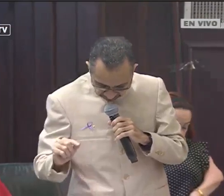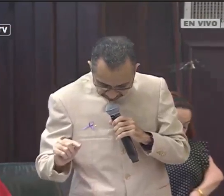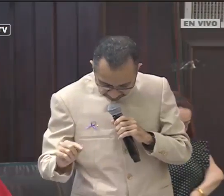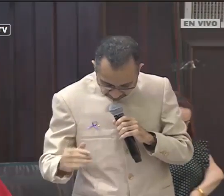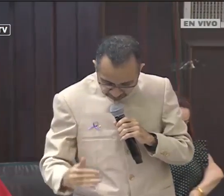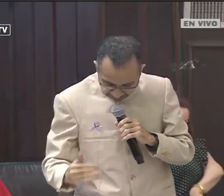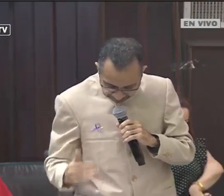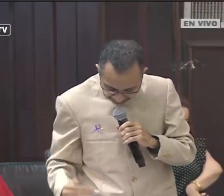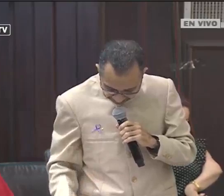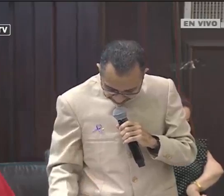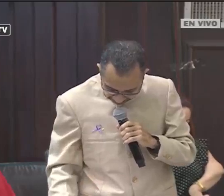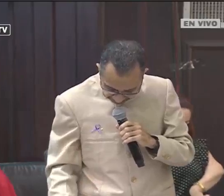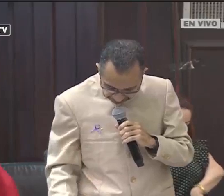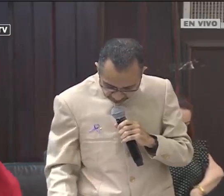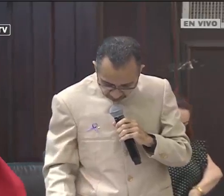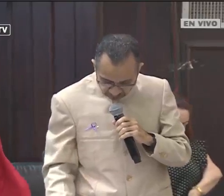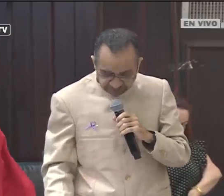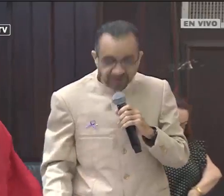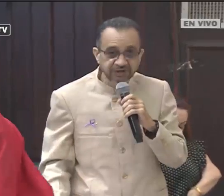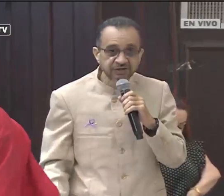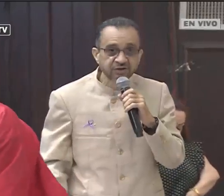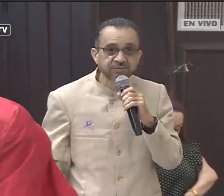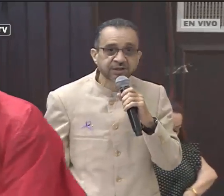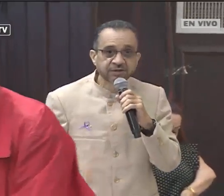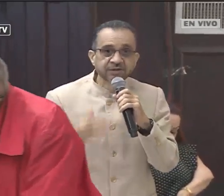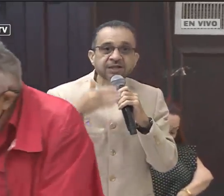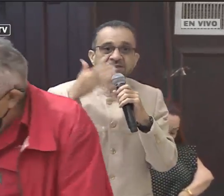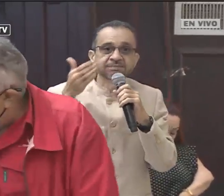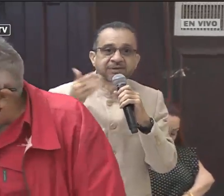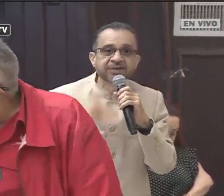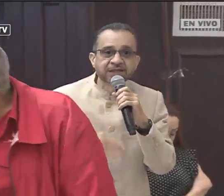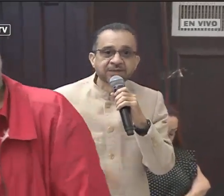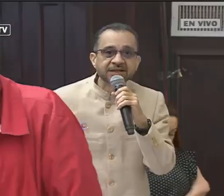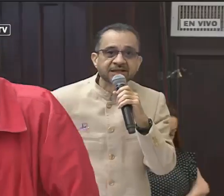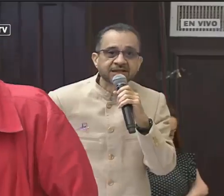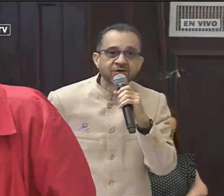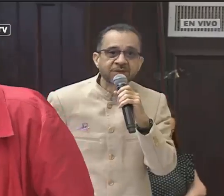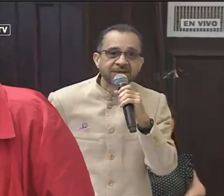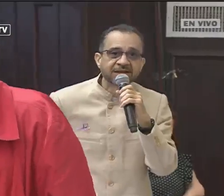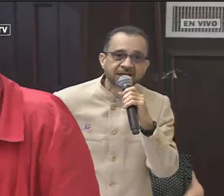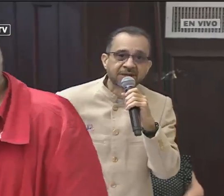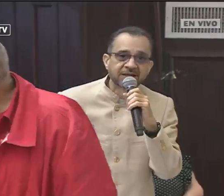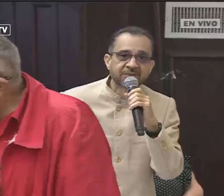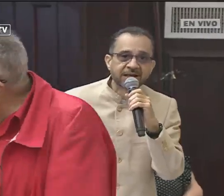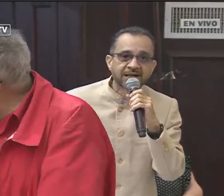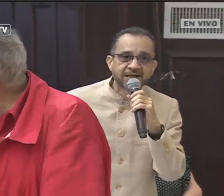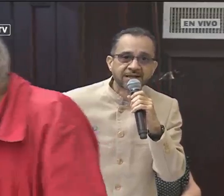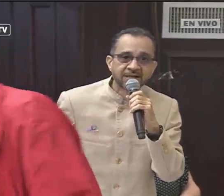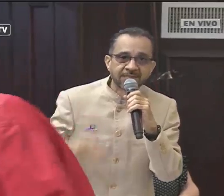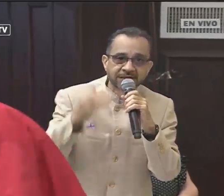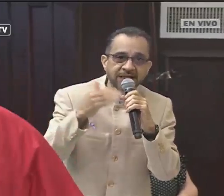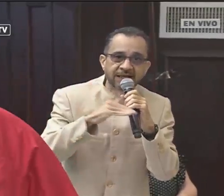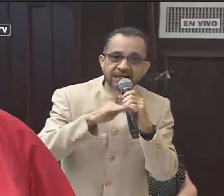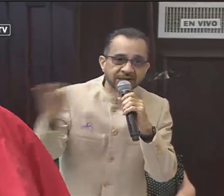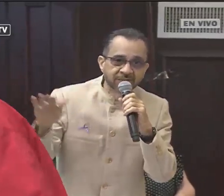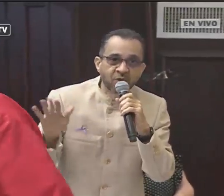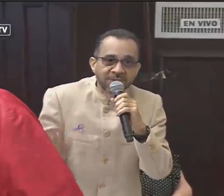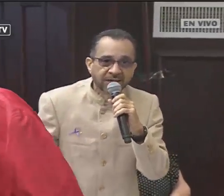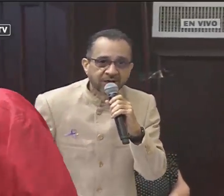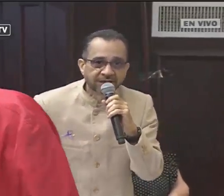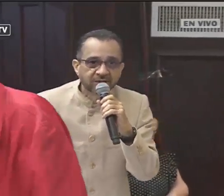Permítanos completar ese artículo con esa definición, porque creo que es perfectamente complementa y es válido para que